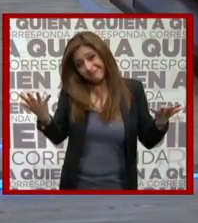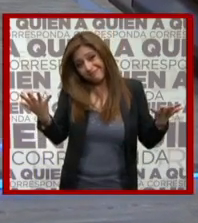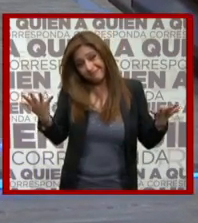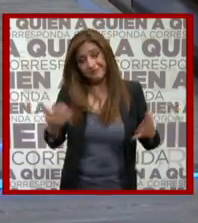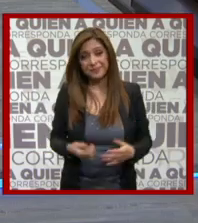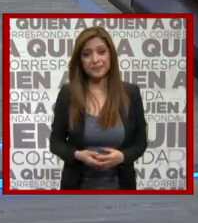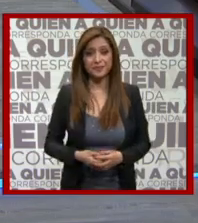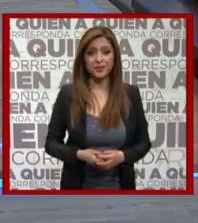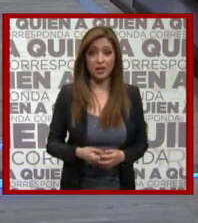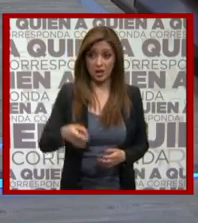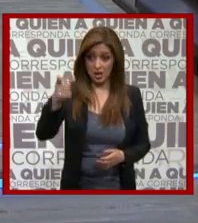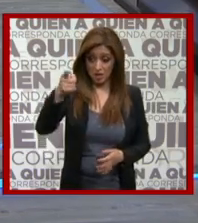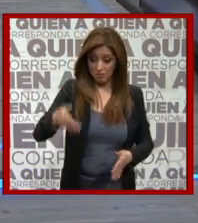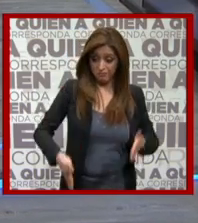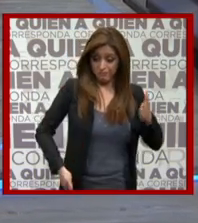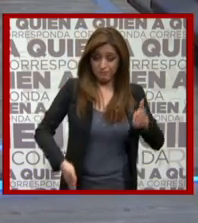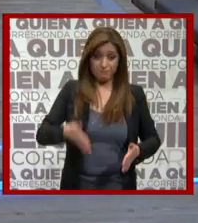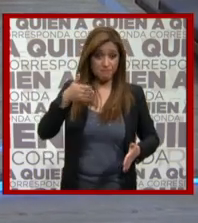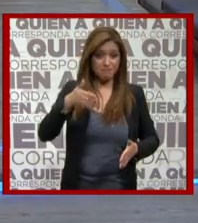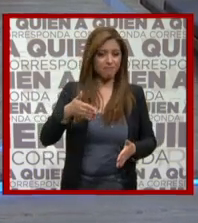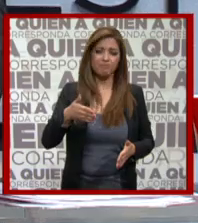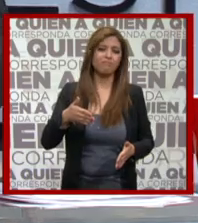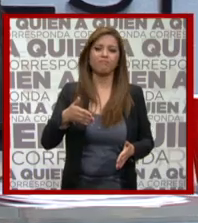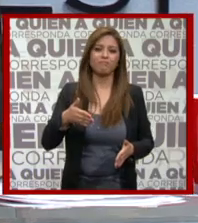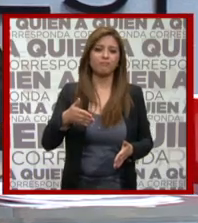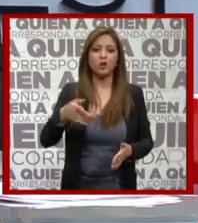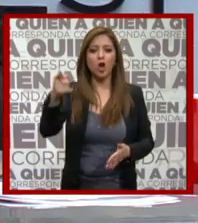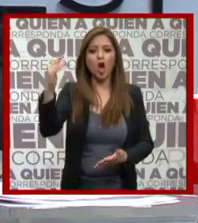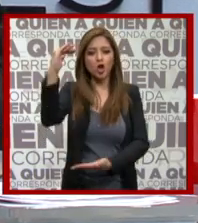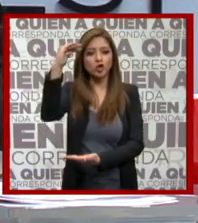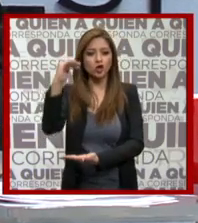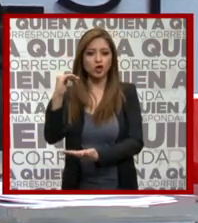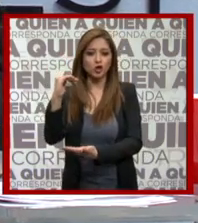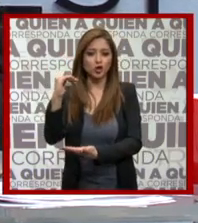es que no es escolta, es escolto. Entonces,